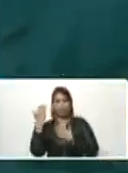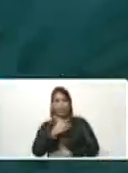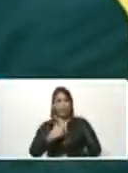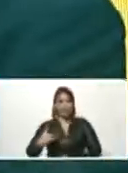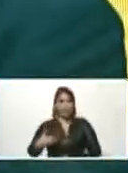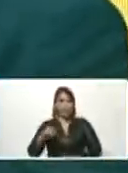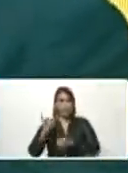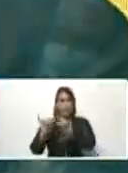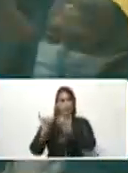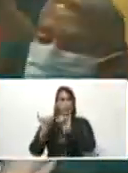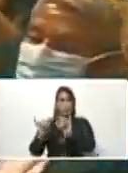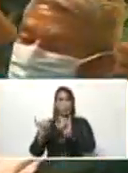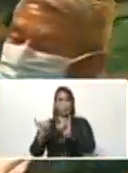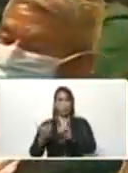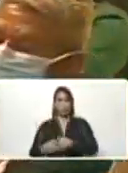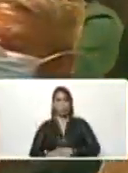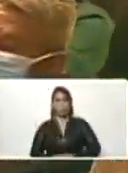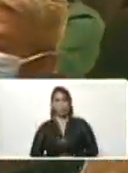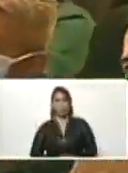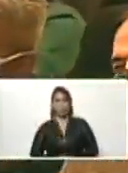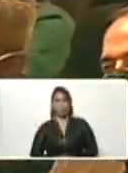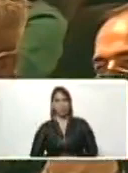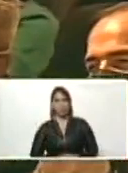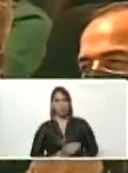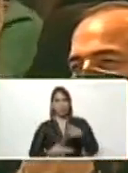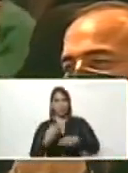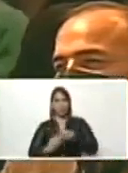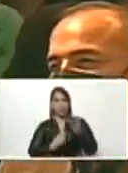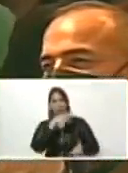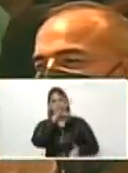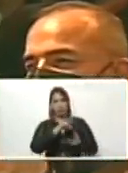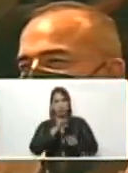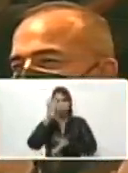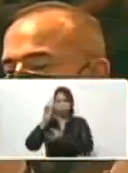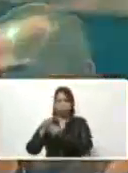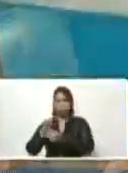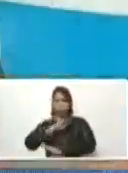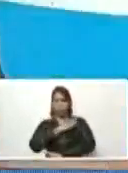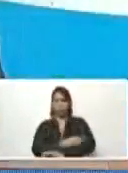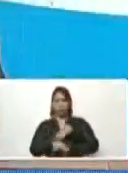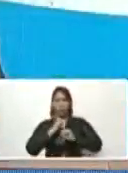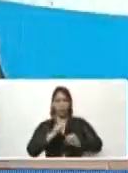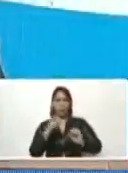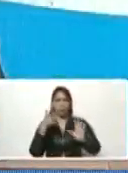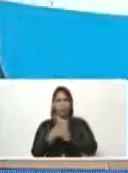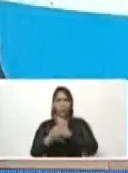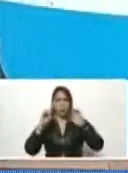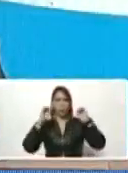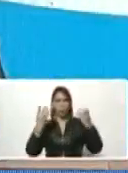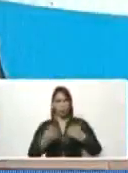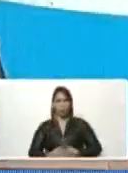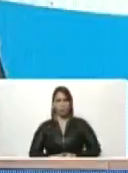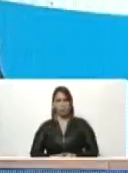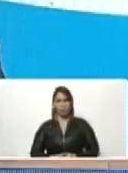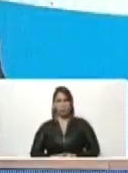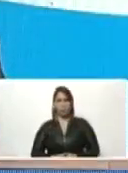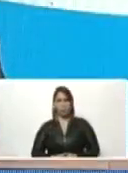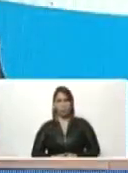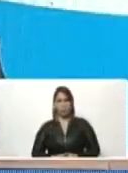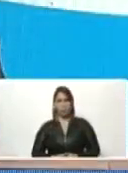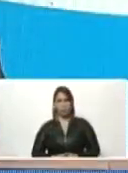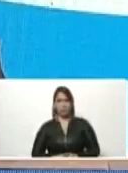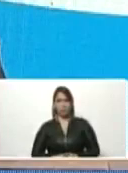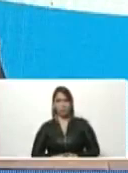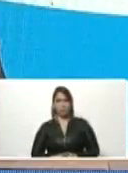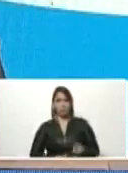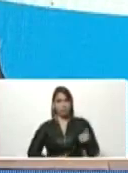nos hiciera una síntesis contundente de los logros y los